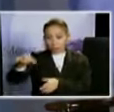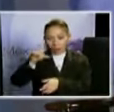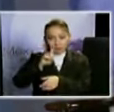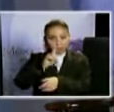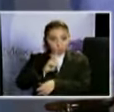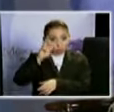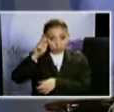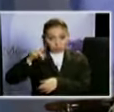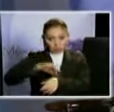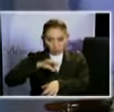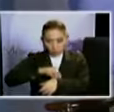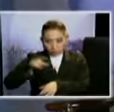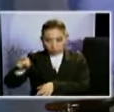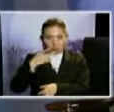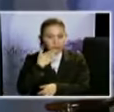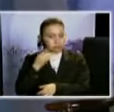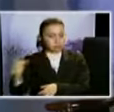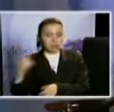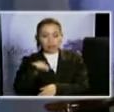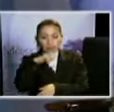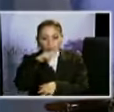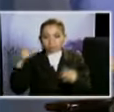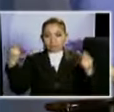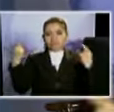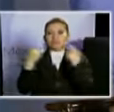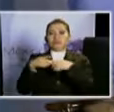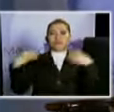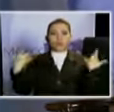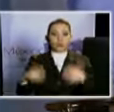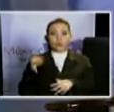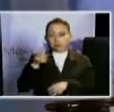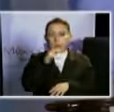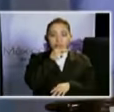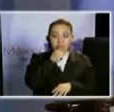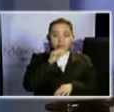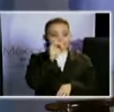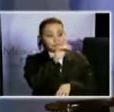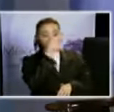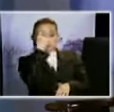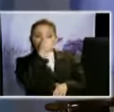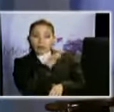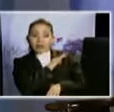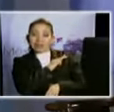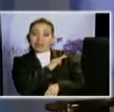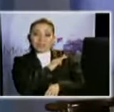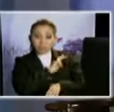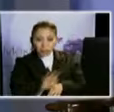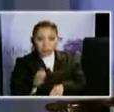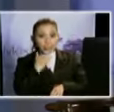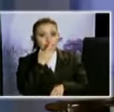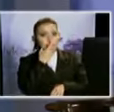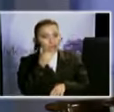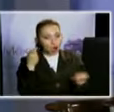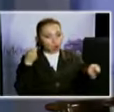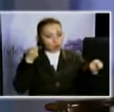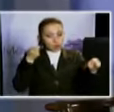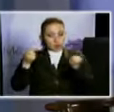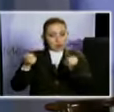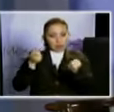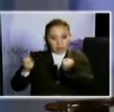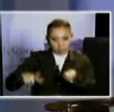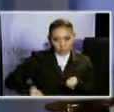o sea, es muy sencillo y muy preocupante. Y lo digo ya ahora sí como papá, te dicen, para poder tener un mejor control